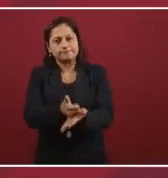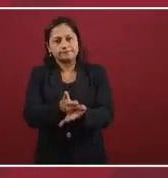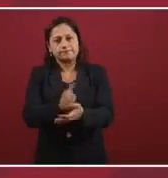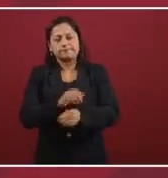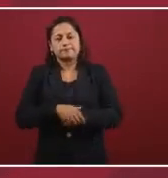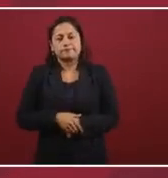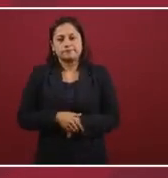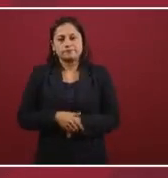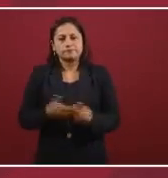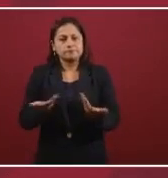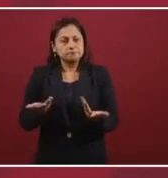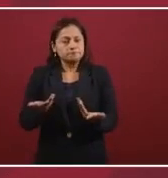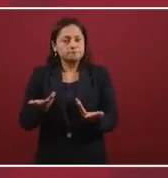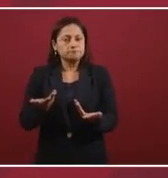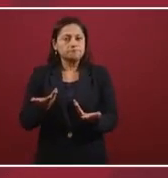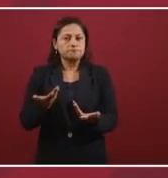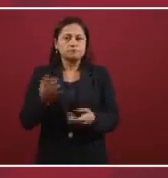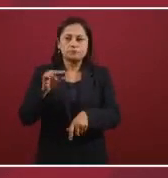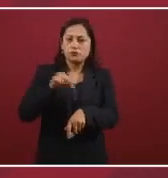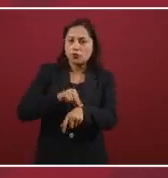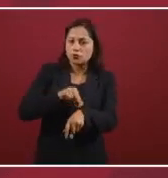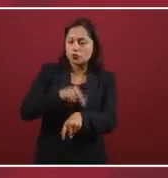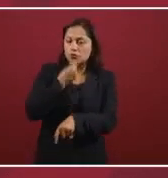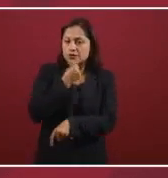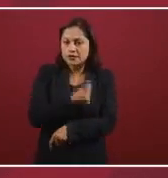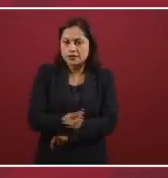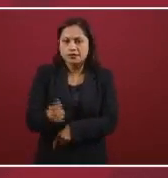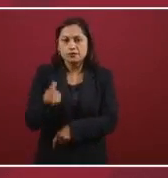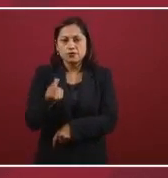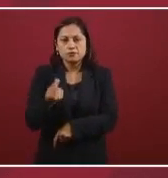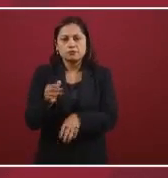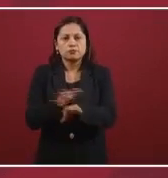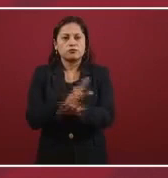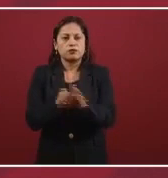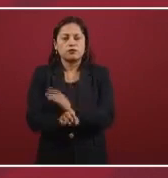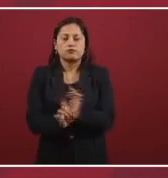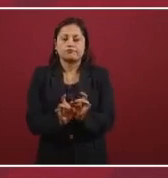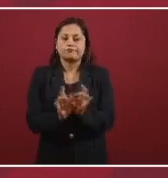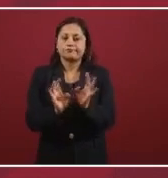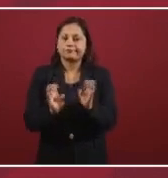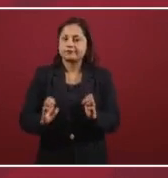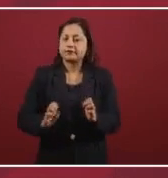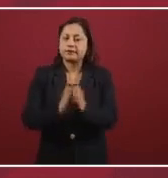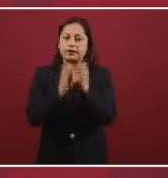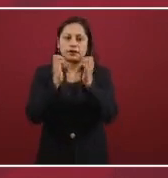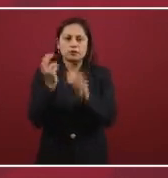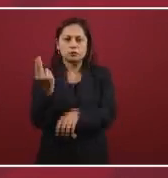¿sí?, un pediatra que hay un niño que requiere atención,